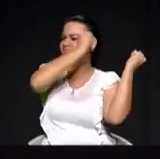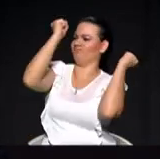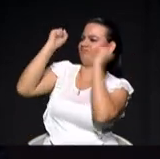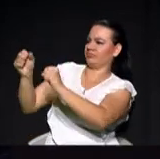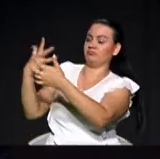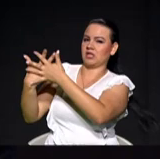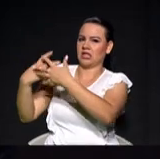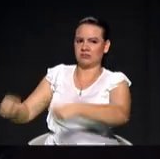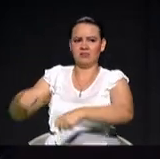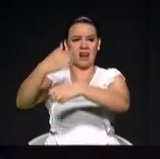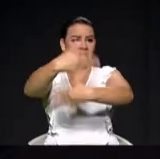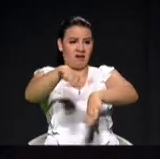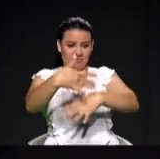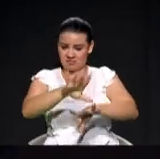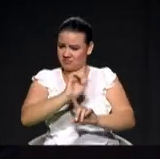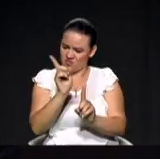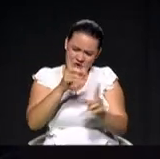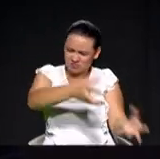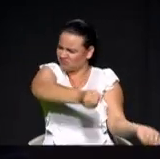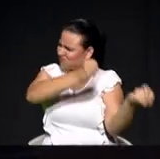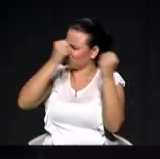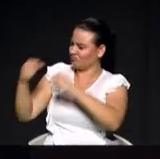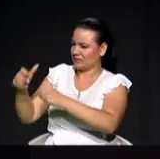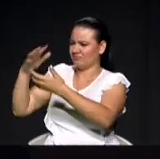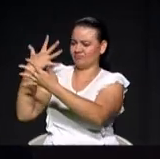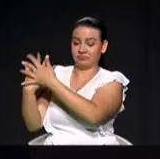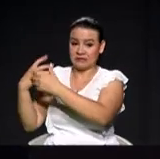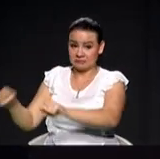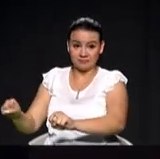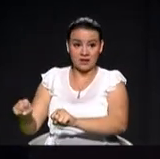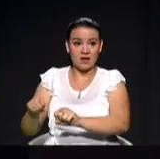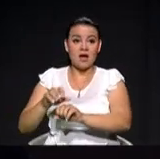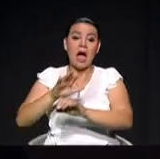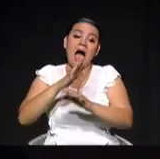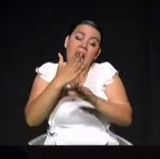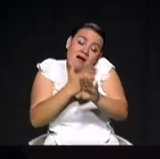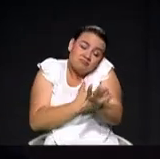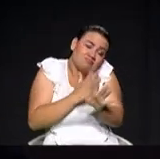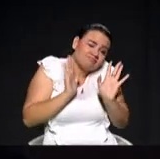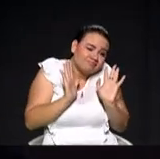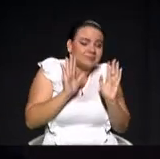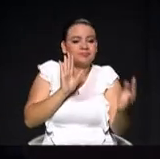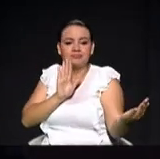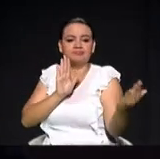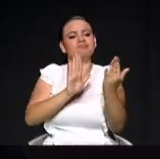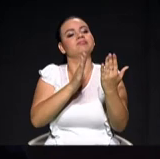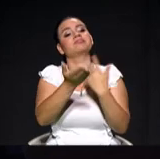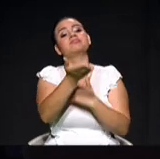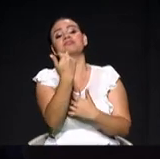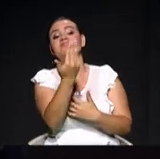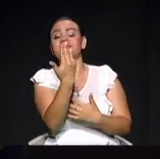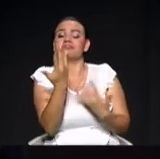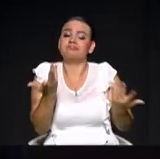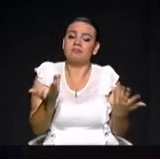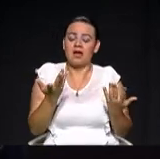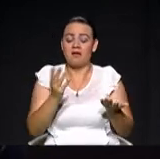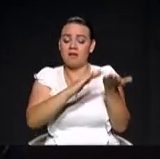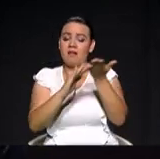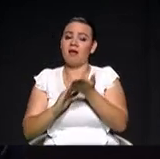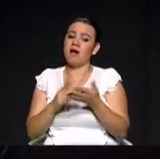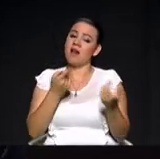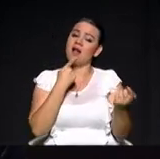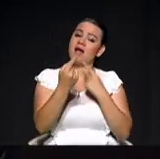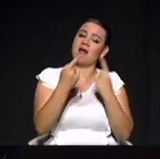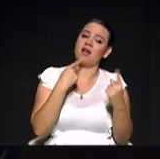suelto pero también vamos a persuadirlos porque es que la culpa de los de los textos muchachos hoy del link que no es de la